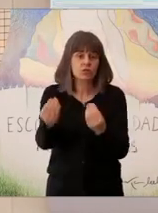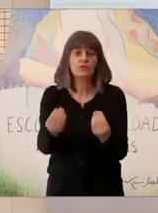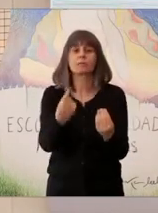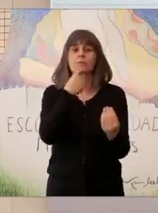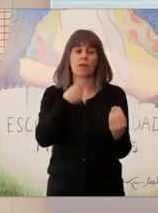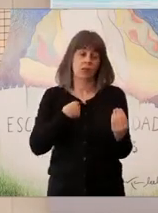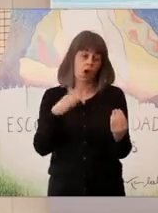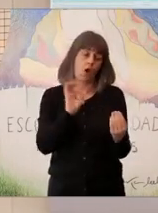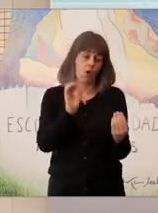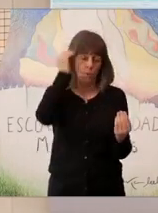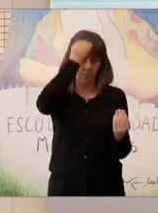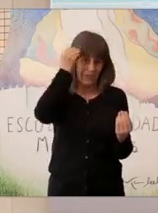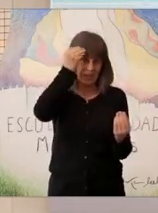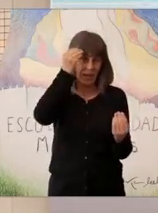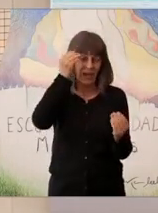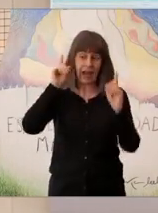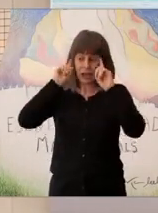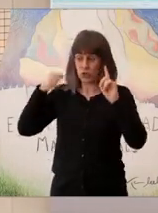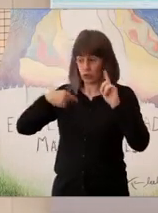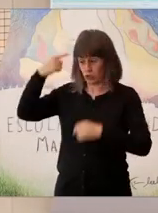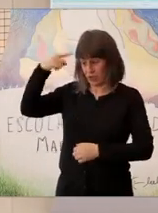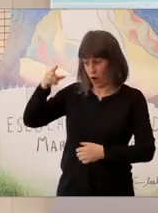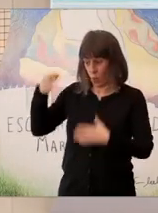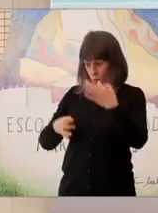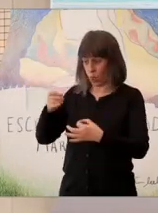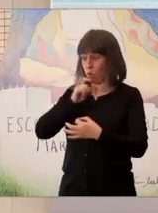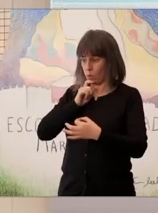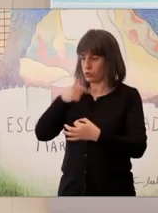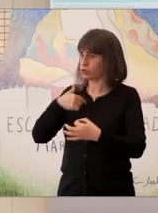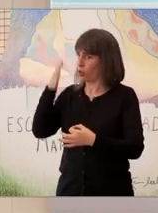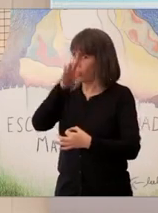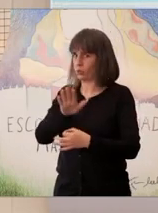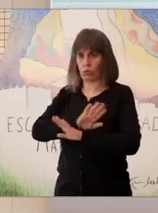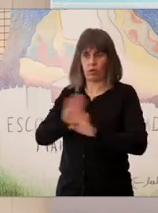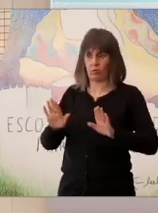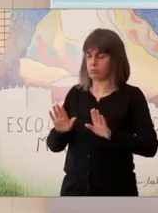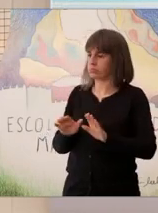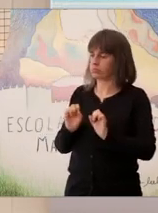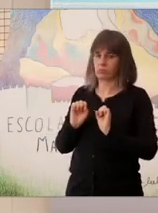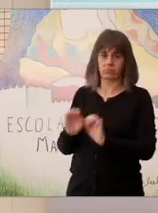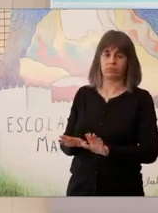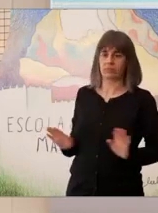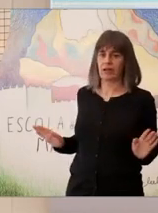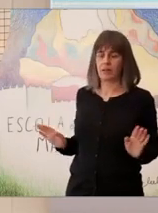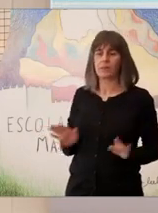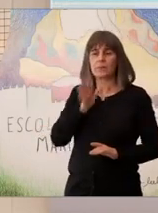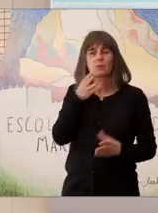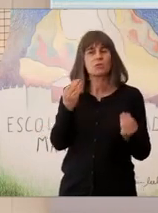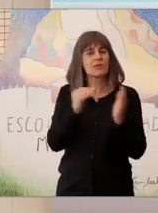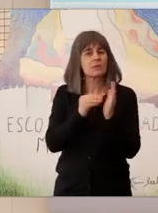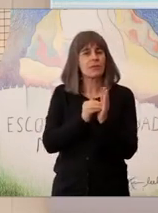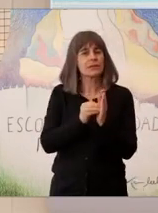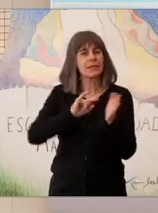pensado, me han dicho, si yo llego a saber esto, yo no denuncio. ¿Por qué? Porque muchas veces el propio sistema judicial es una